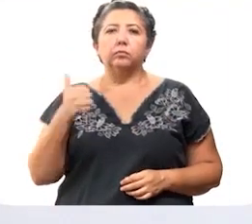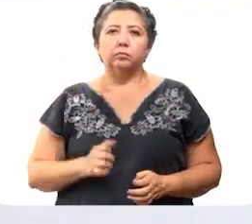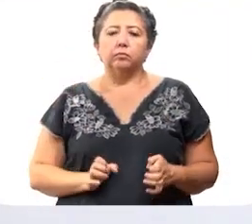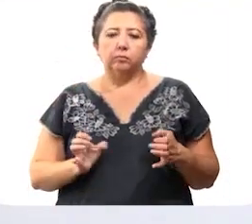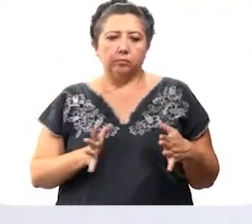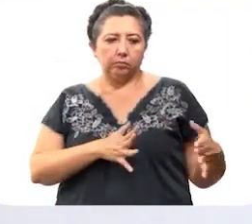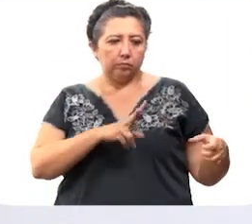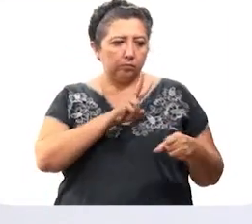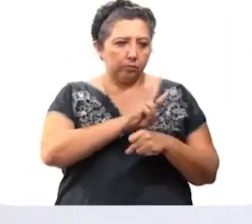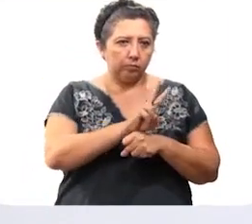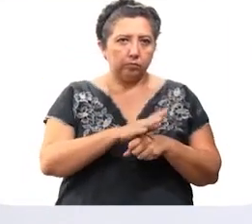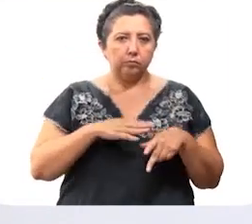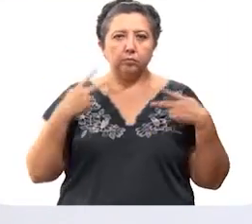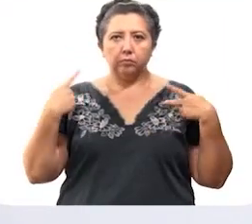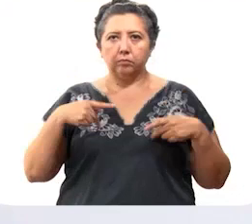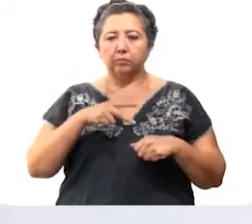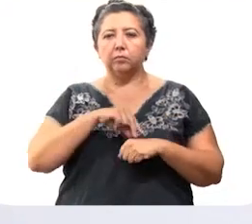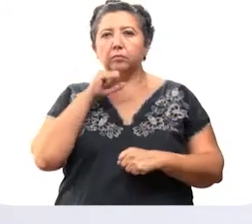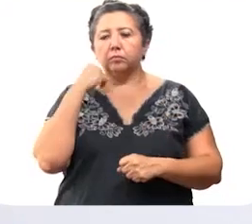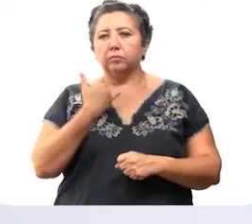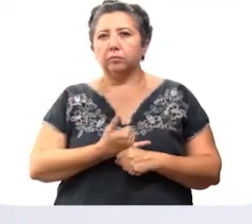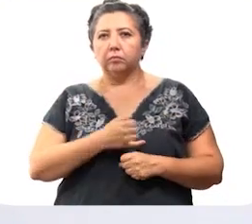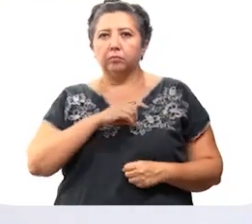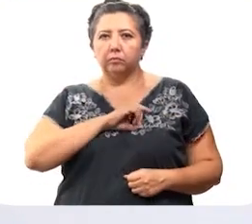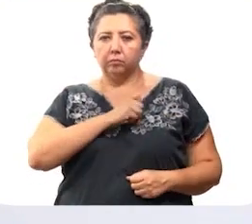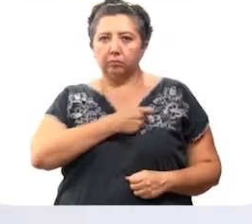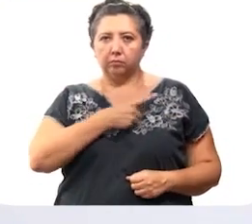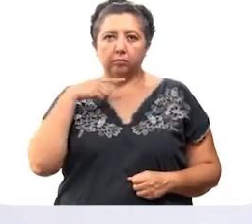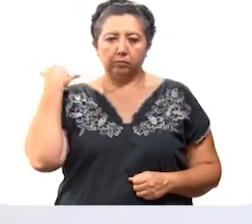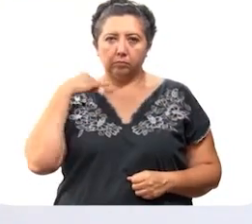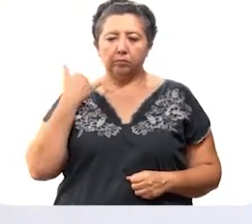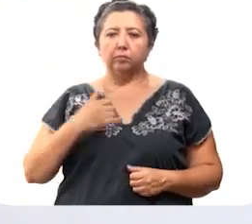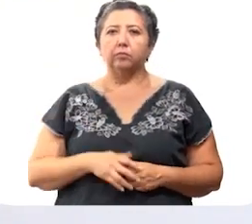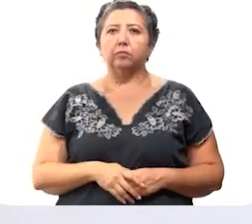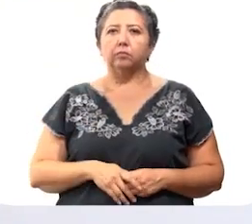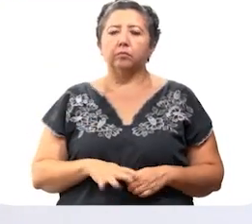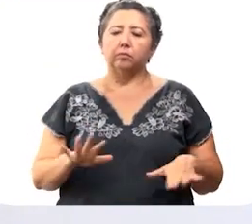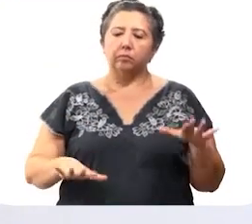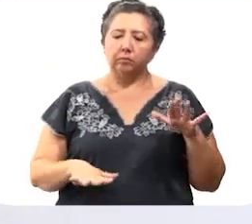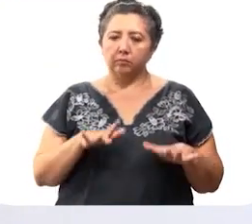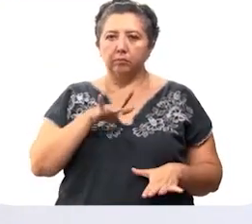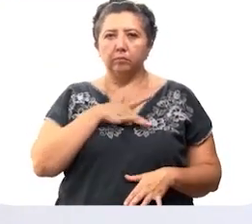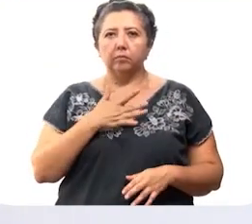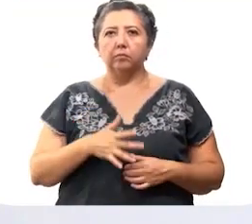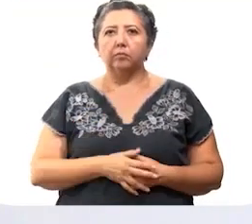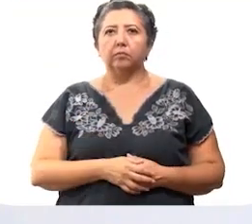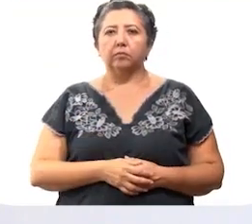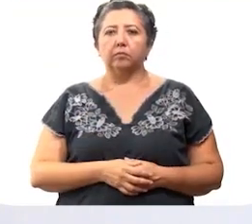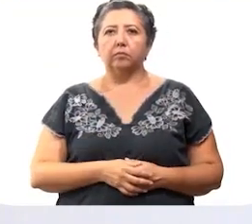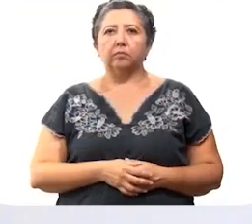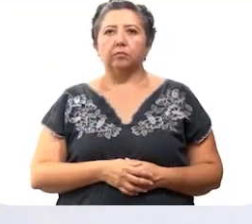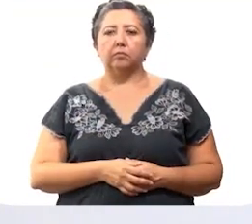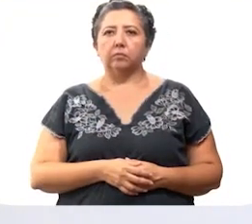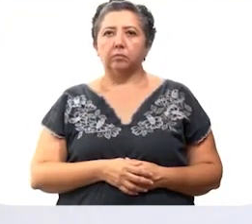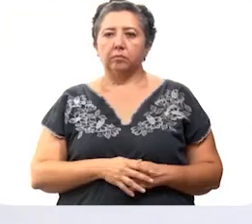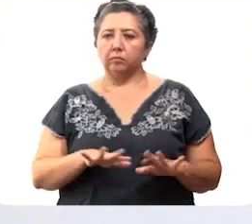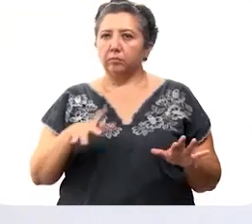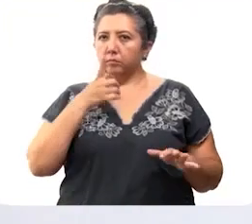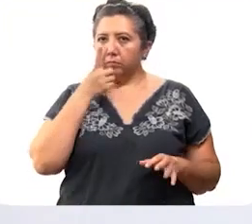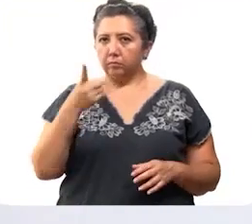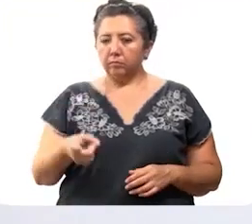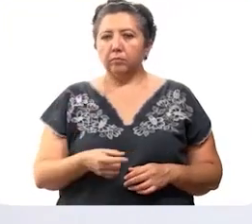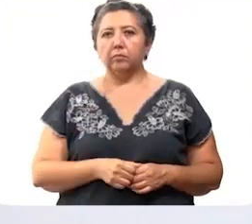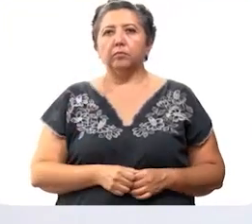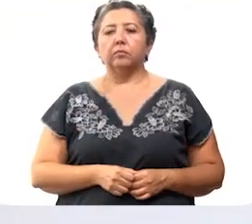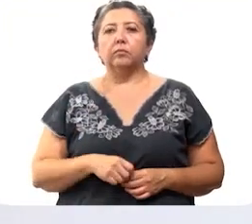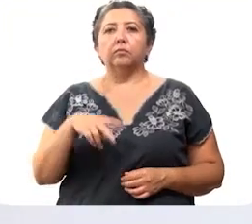estables, aislados y monitoreados por personal médico de la Secretaría de Salud de Yucatán. Presentan síntomas leves. Como ya